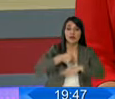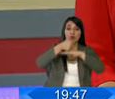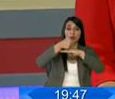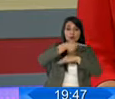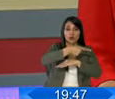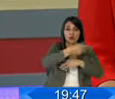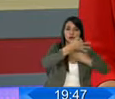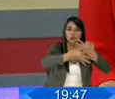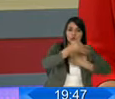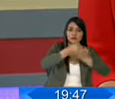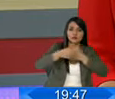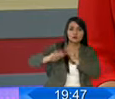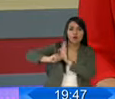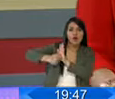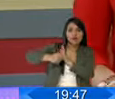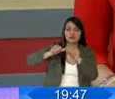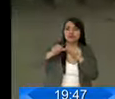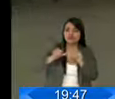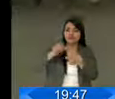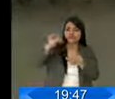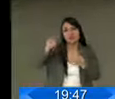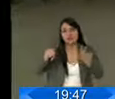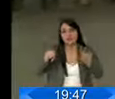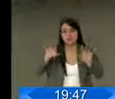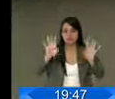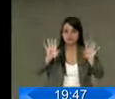autoridades de los organismos de control.